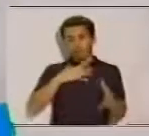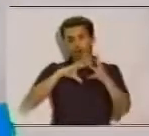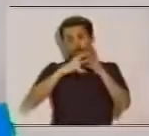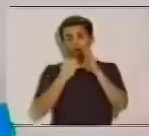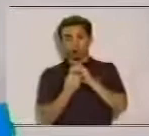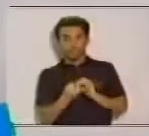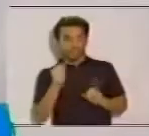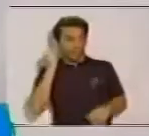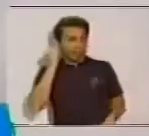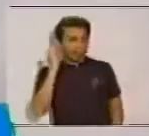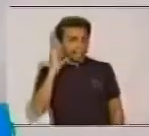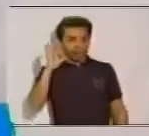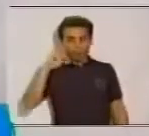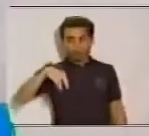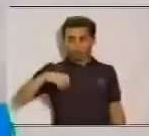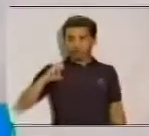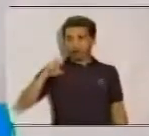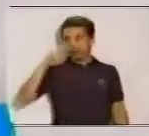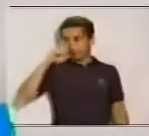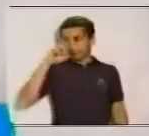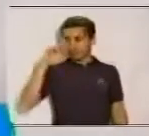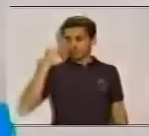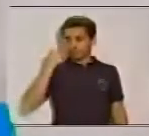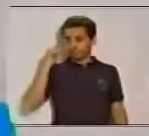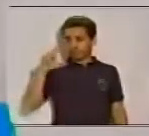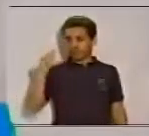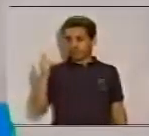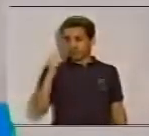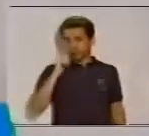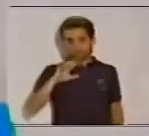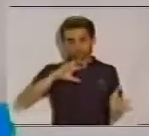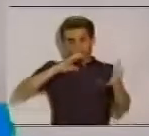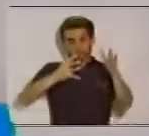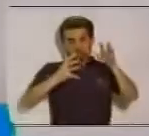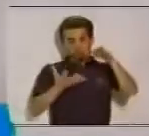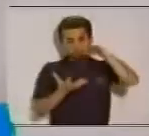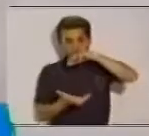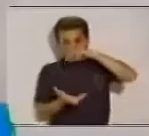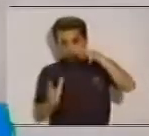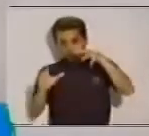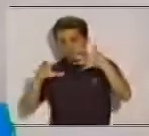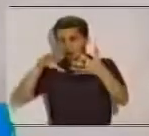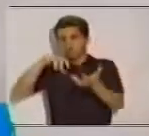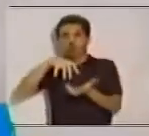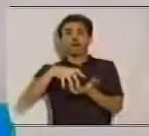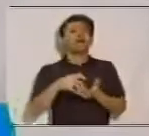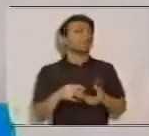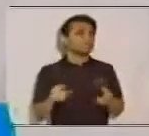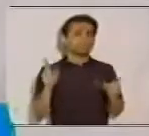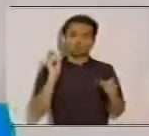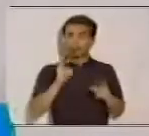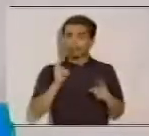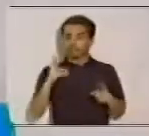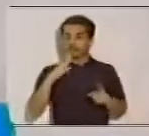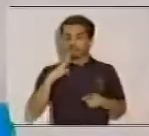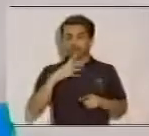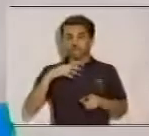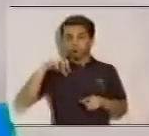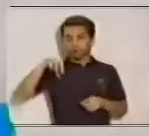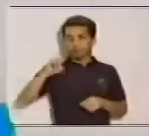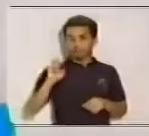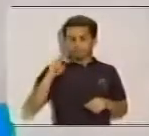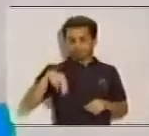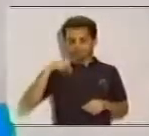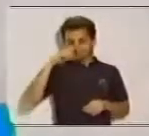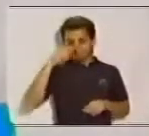Es un pentágono. Démosle vuelta. Girémoslo. Es un pentágono.